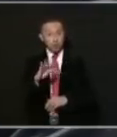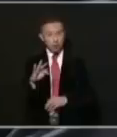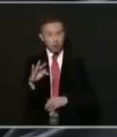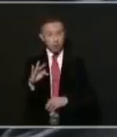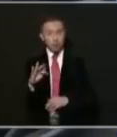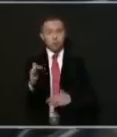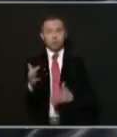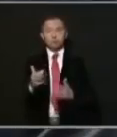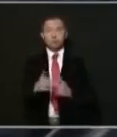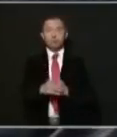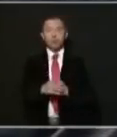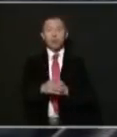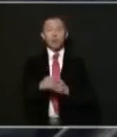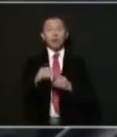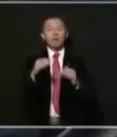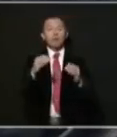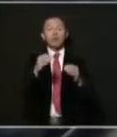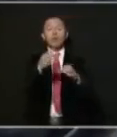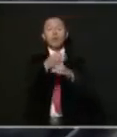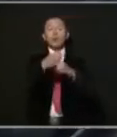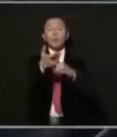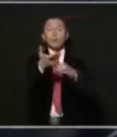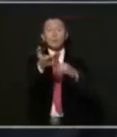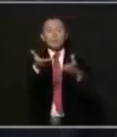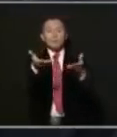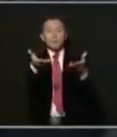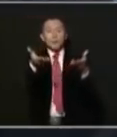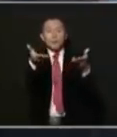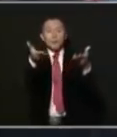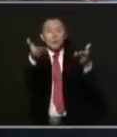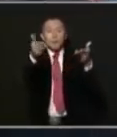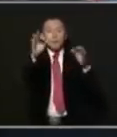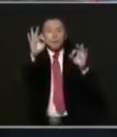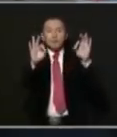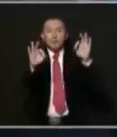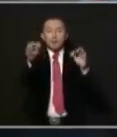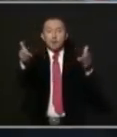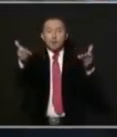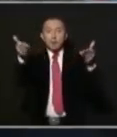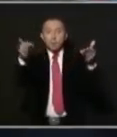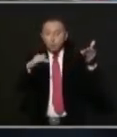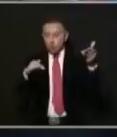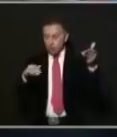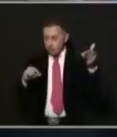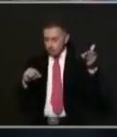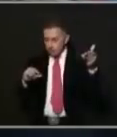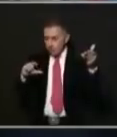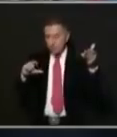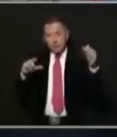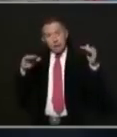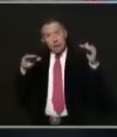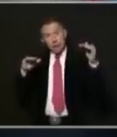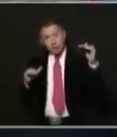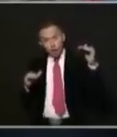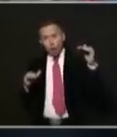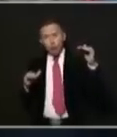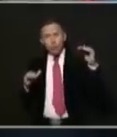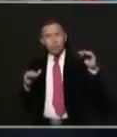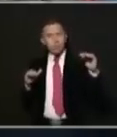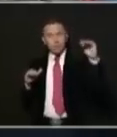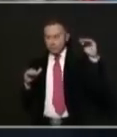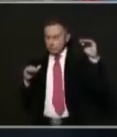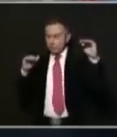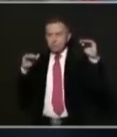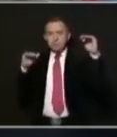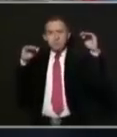de la inflación, como ha sucedido en estos 36